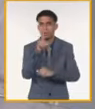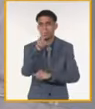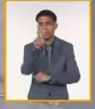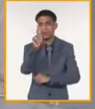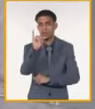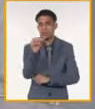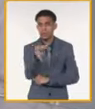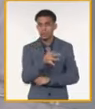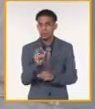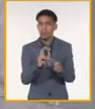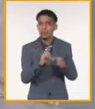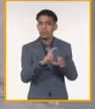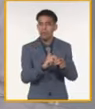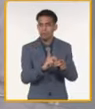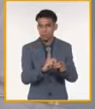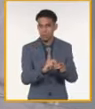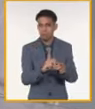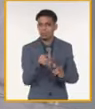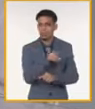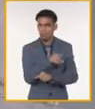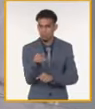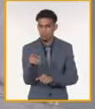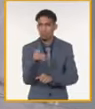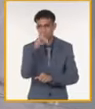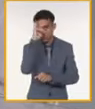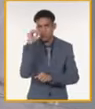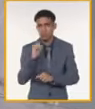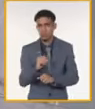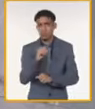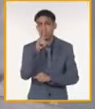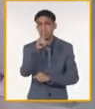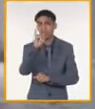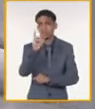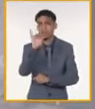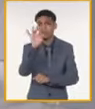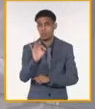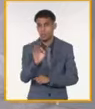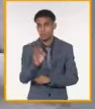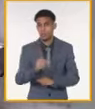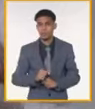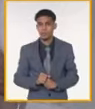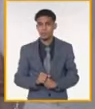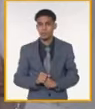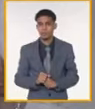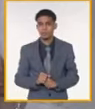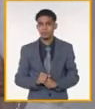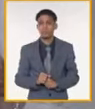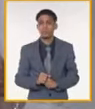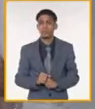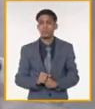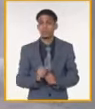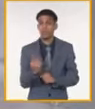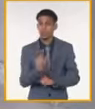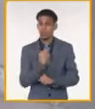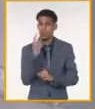municipios hay m pimes y cenea de Cuba de los 168 och que existen ahora cuando uno los